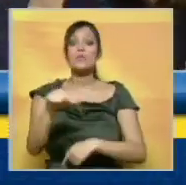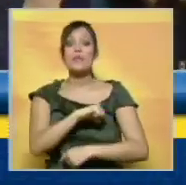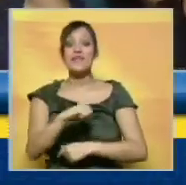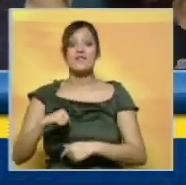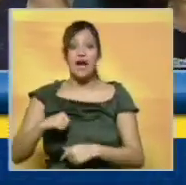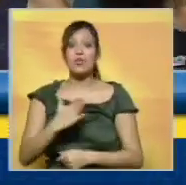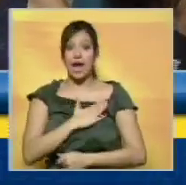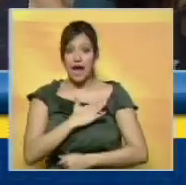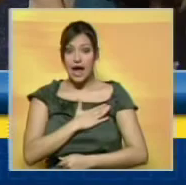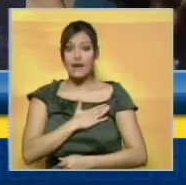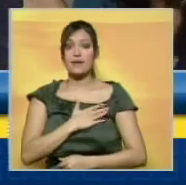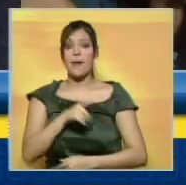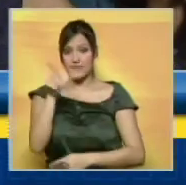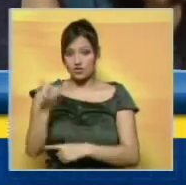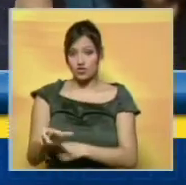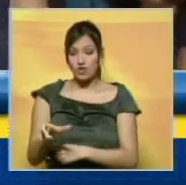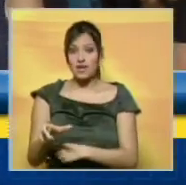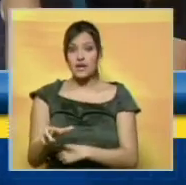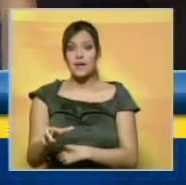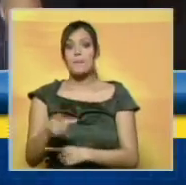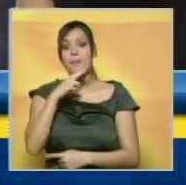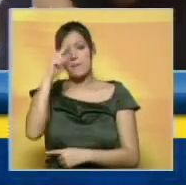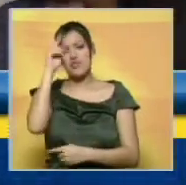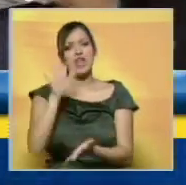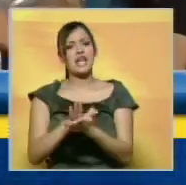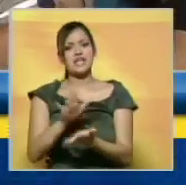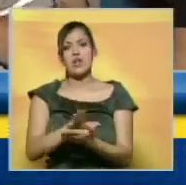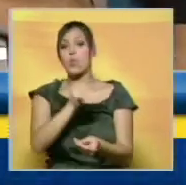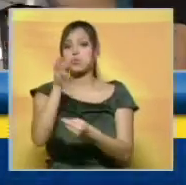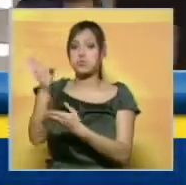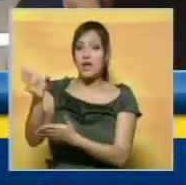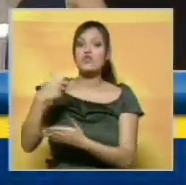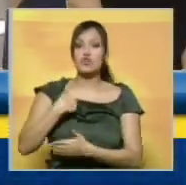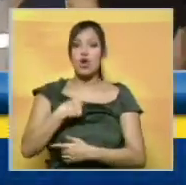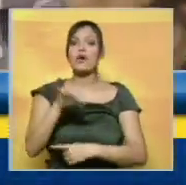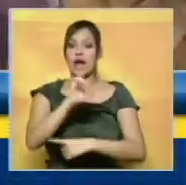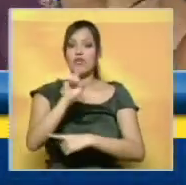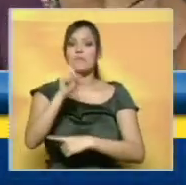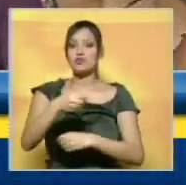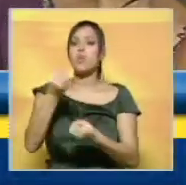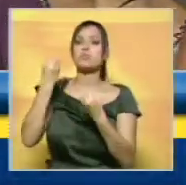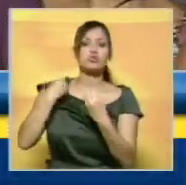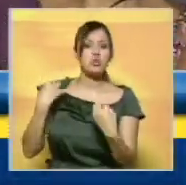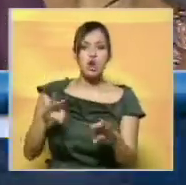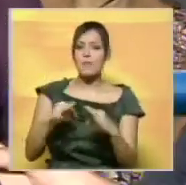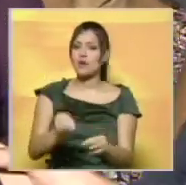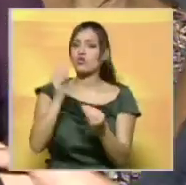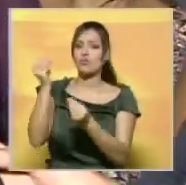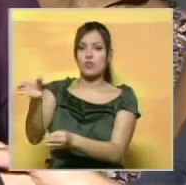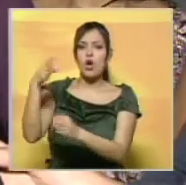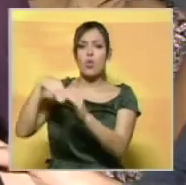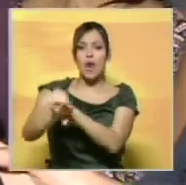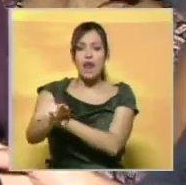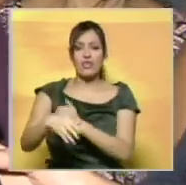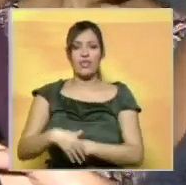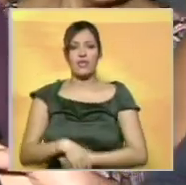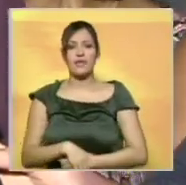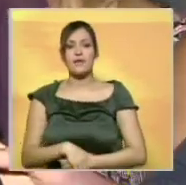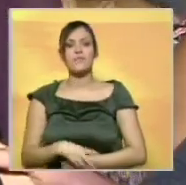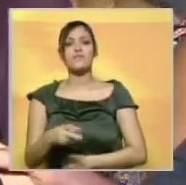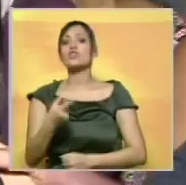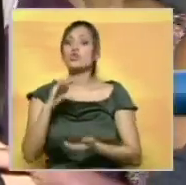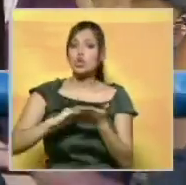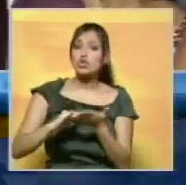para nosotros aquí en la Quebradita, mira, mi papá guarda tranquilamente aquí, hasta yo guardo mi vehículo tranquilamente. Nosotros queremos que tomen una solución, no